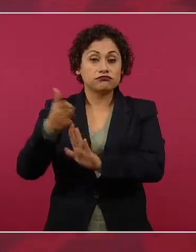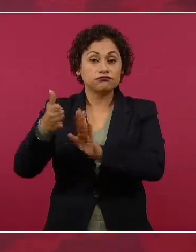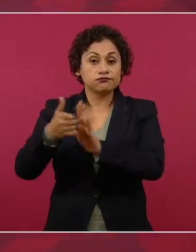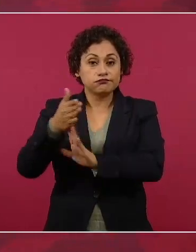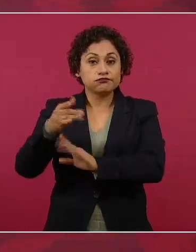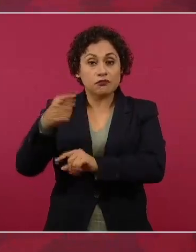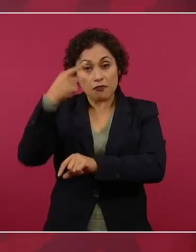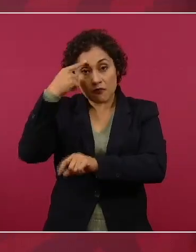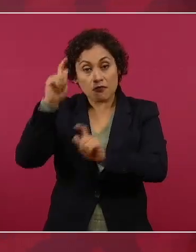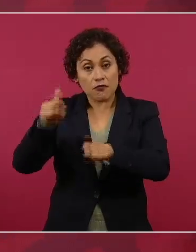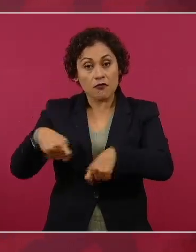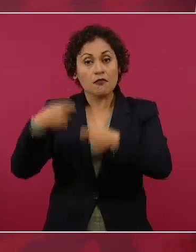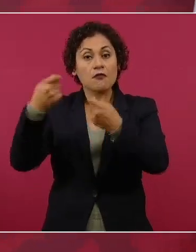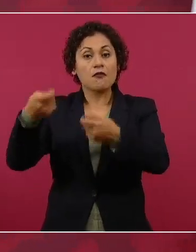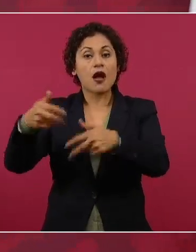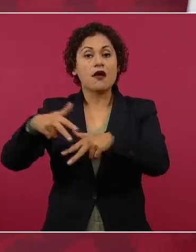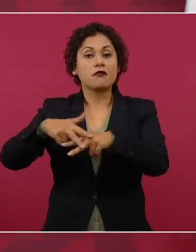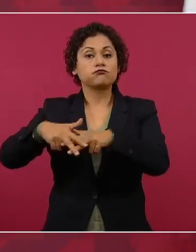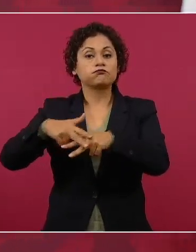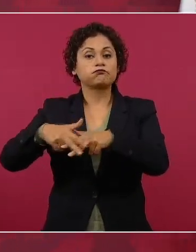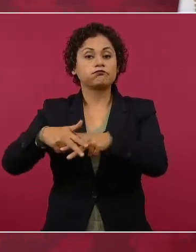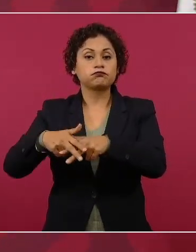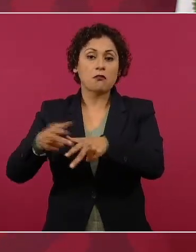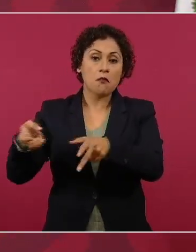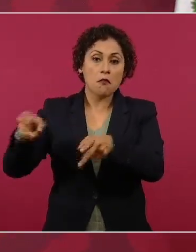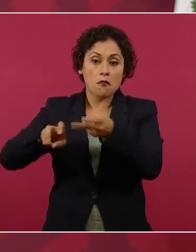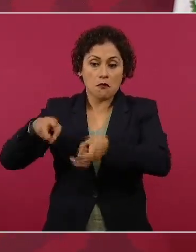el ferrocarril de pasajeros.